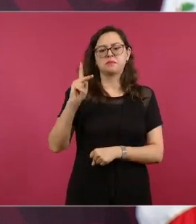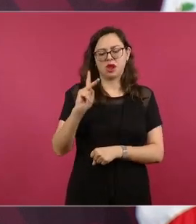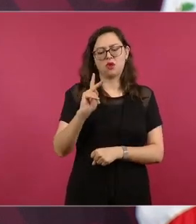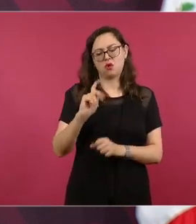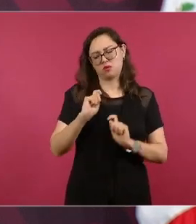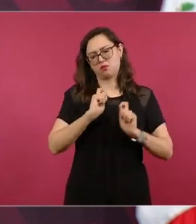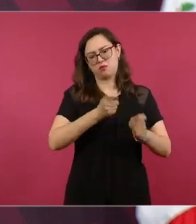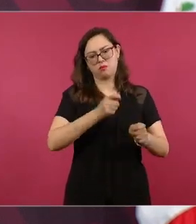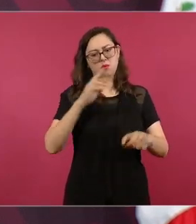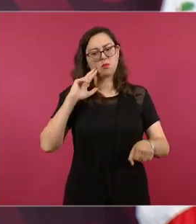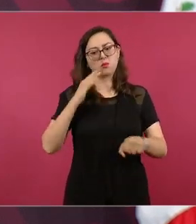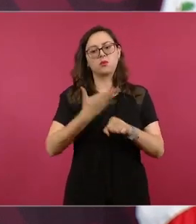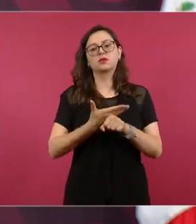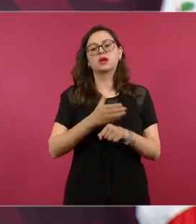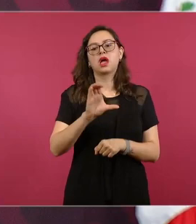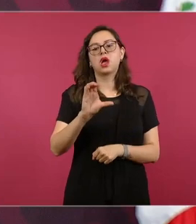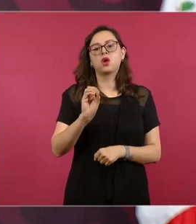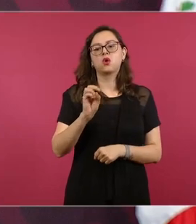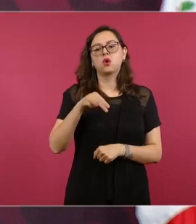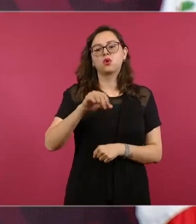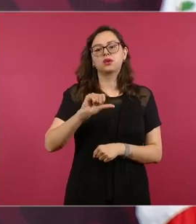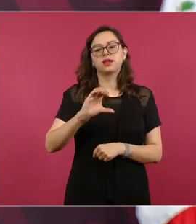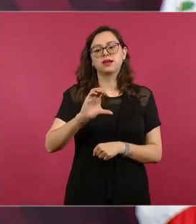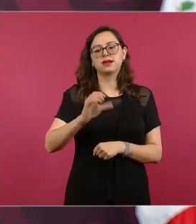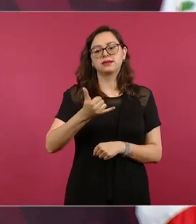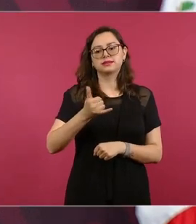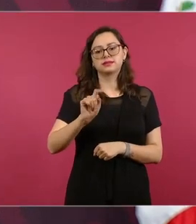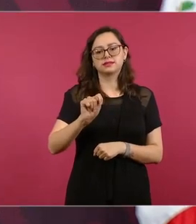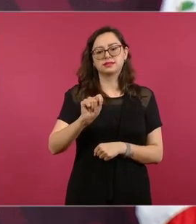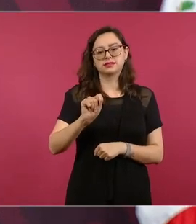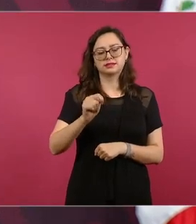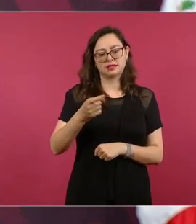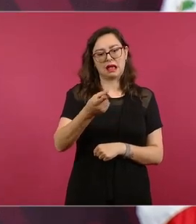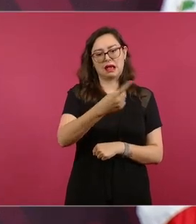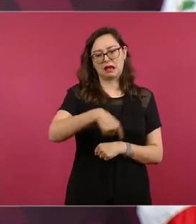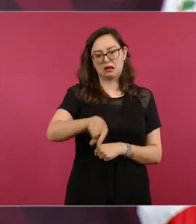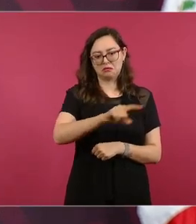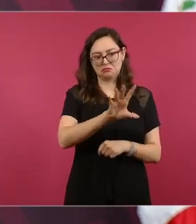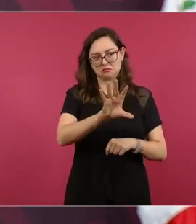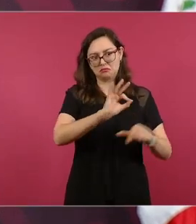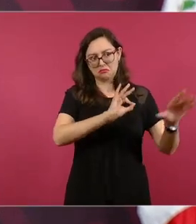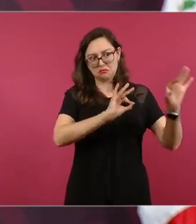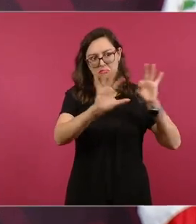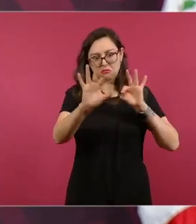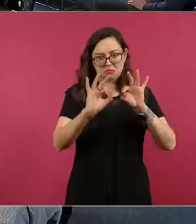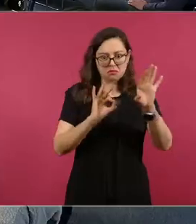para que ellos decidan quién que